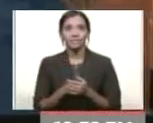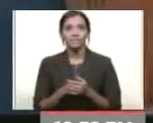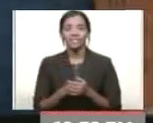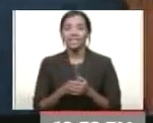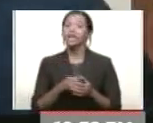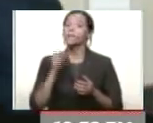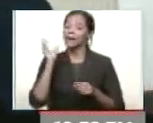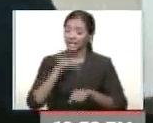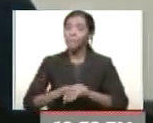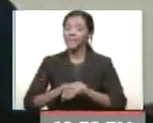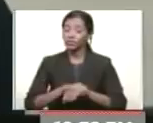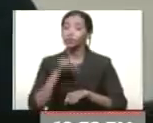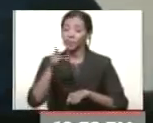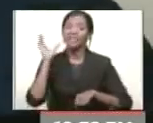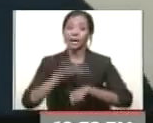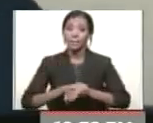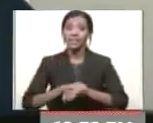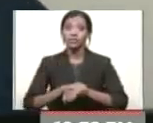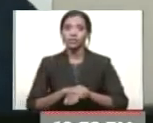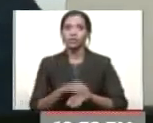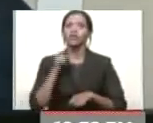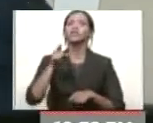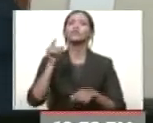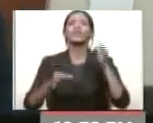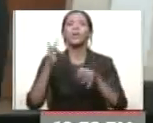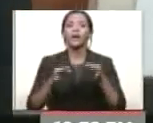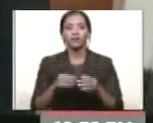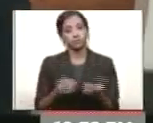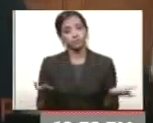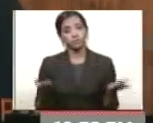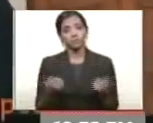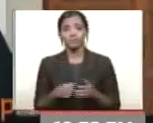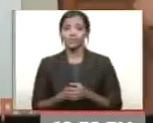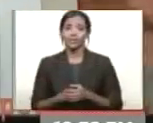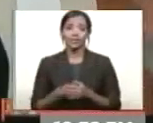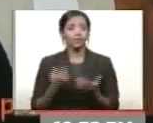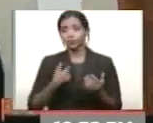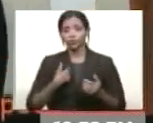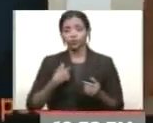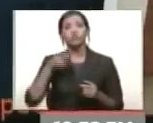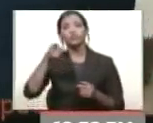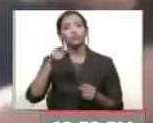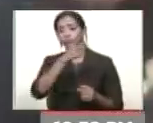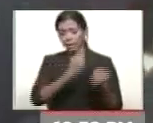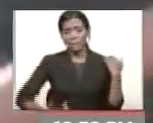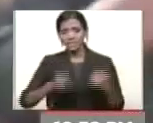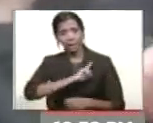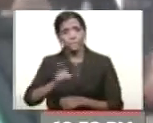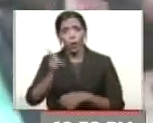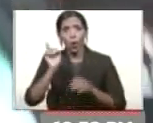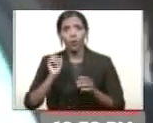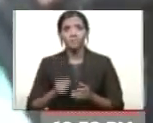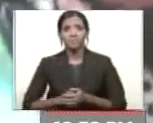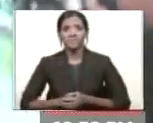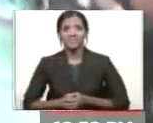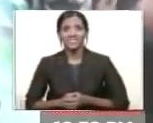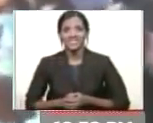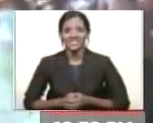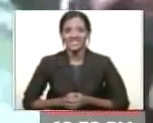preso, ¿viste? Vas a estar preso, créeme. ¿Tú eres juez? ¿Qué? Yo no soy juez, tú no eres presidente tampoco.